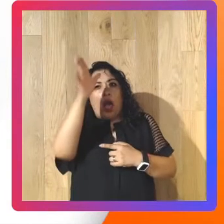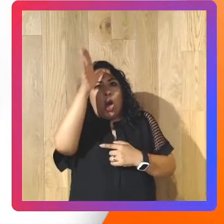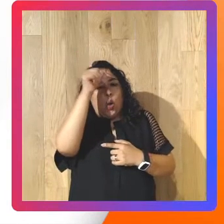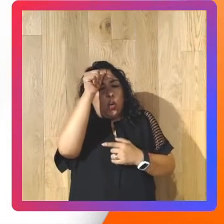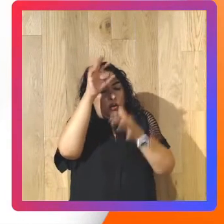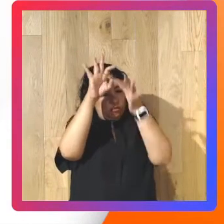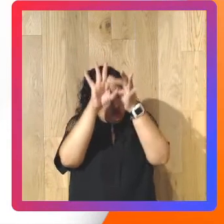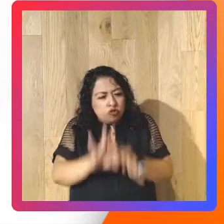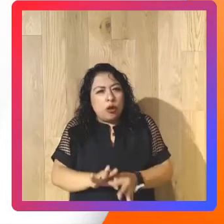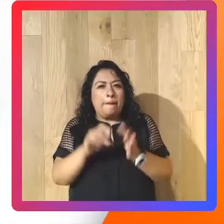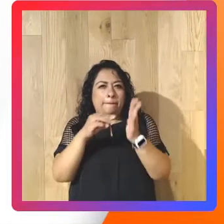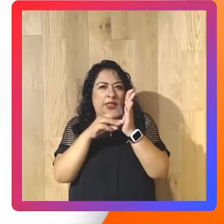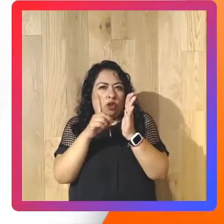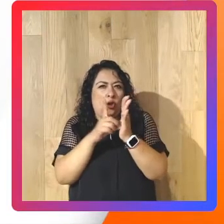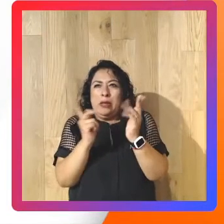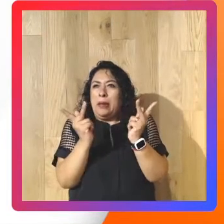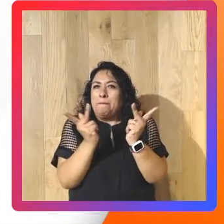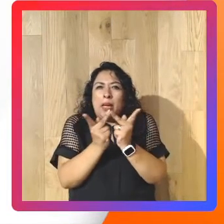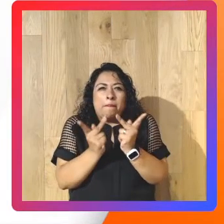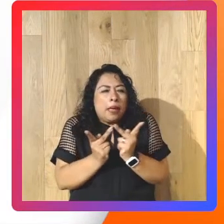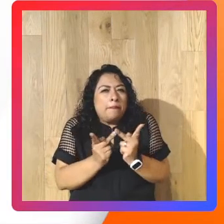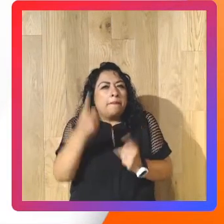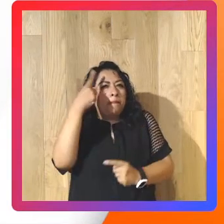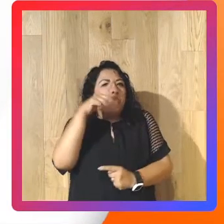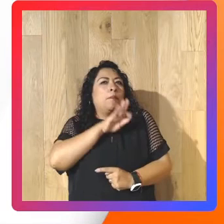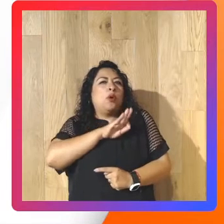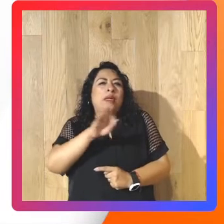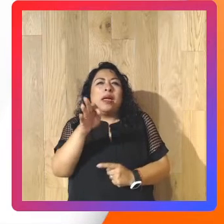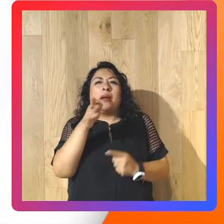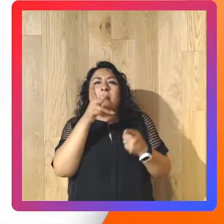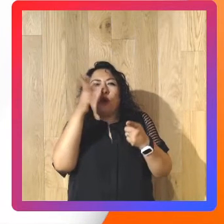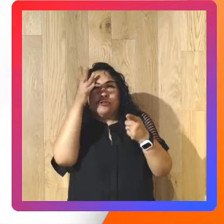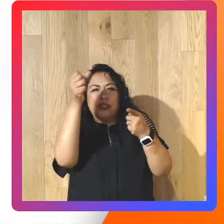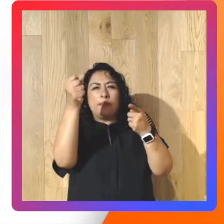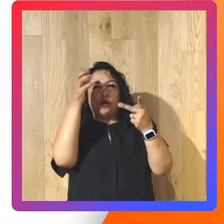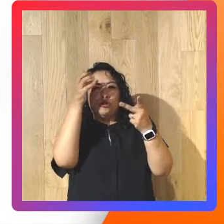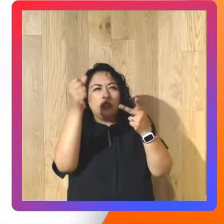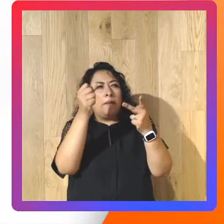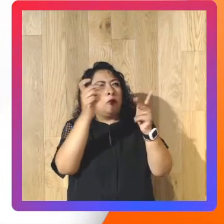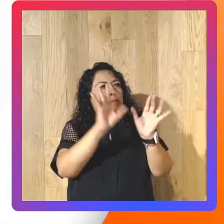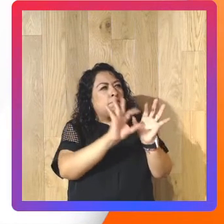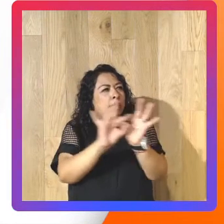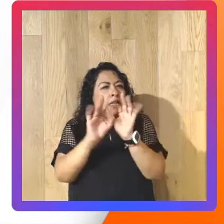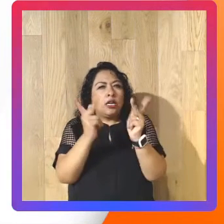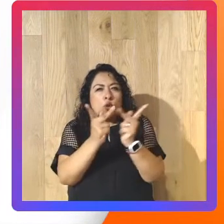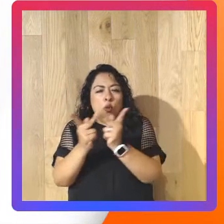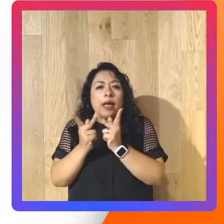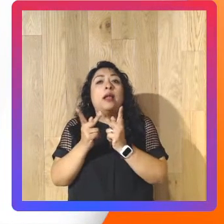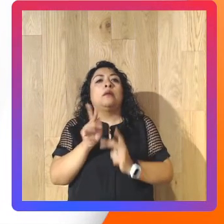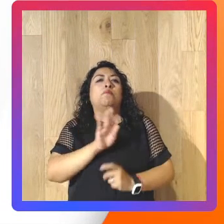tener metodologías estándares, para poder tener términos estándares y para poderlo